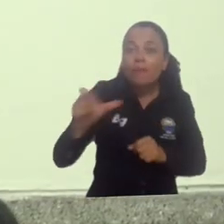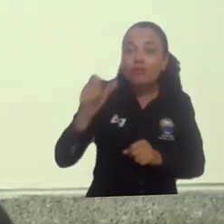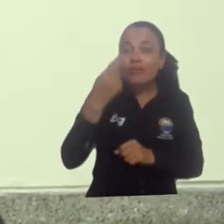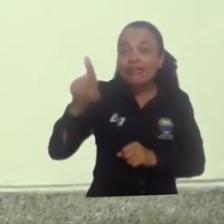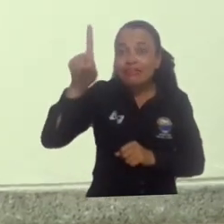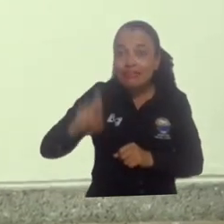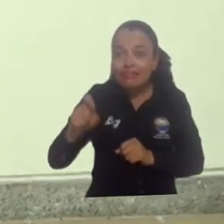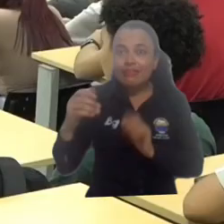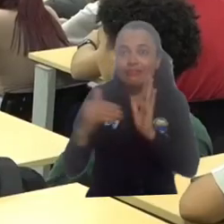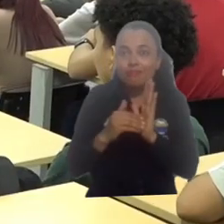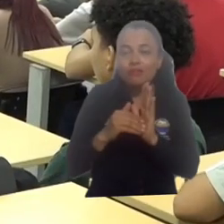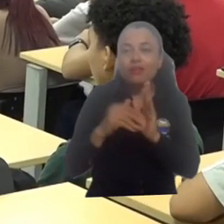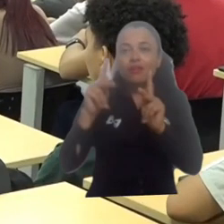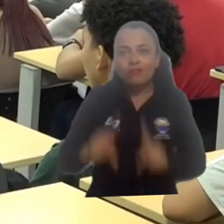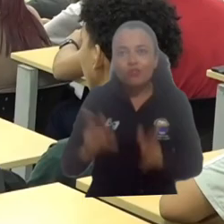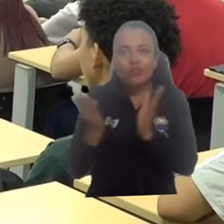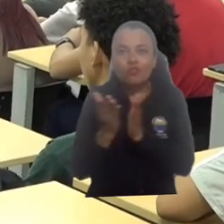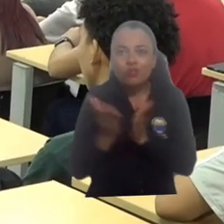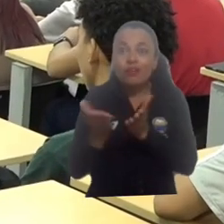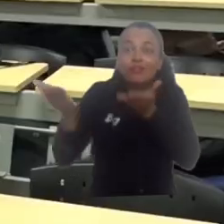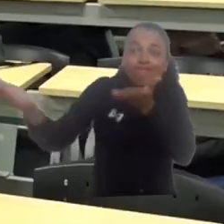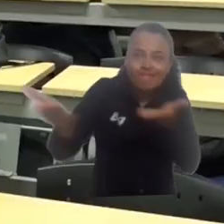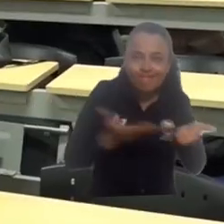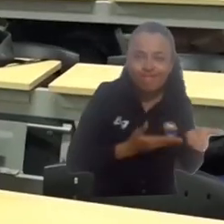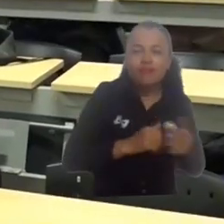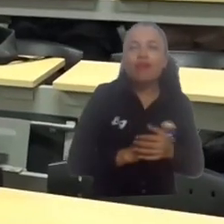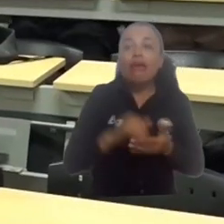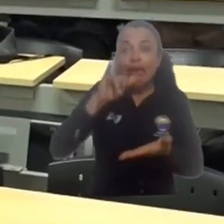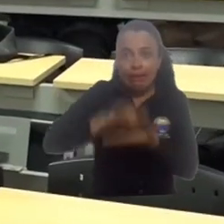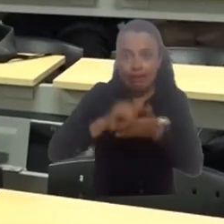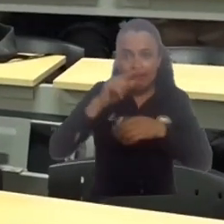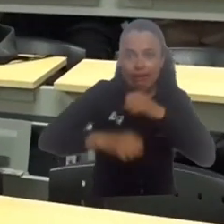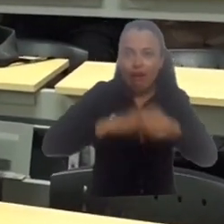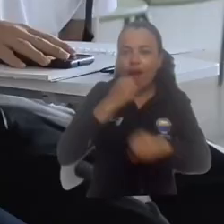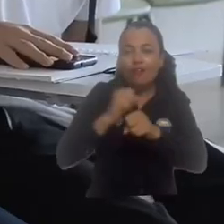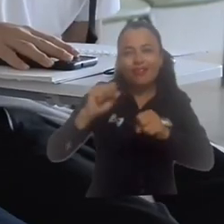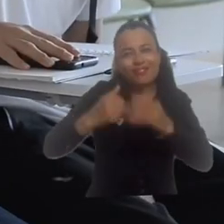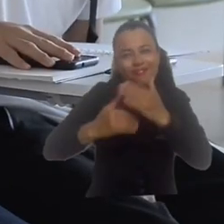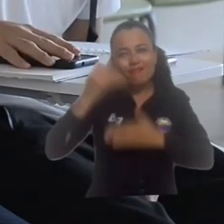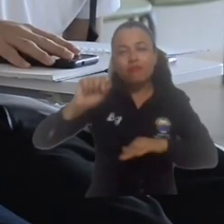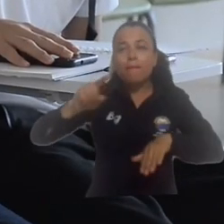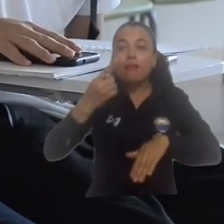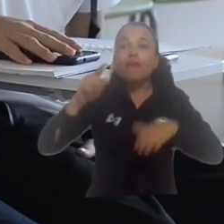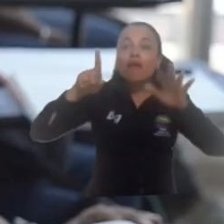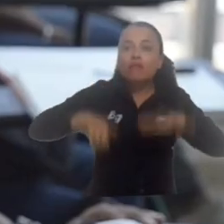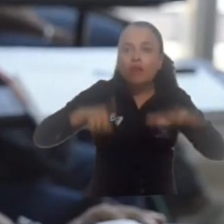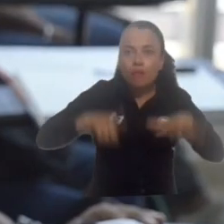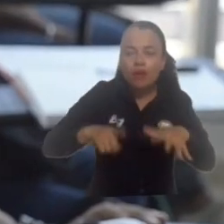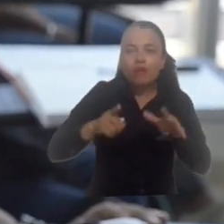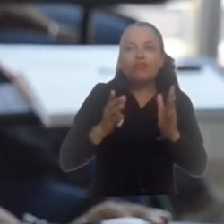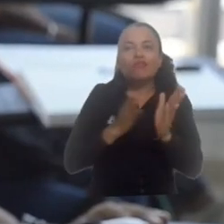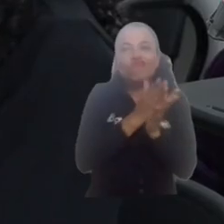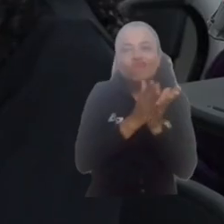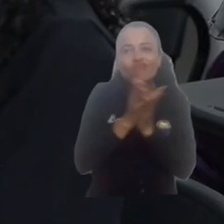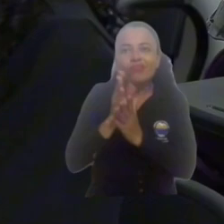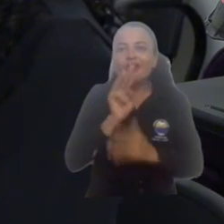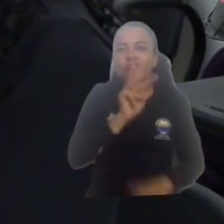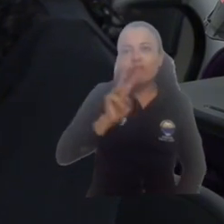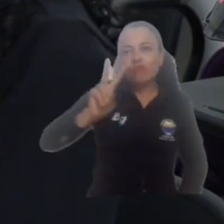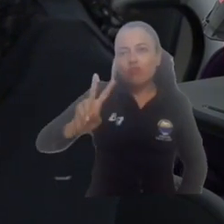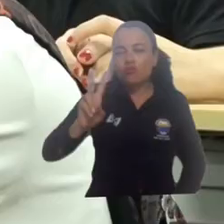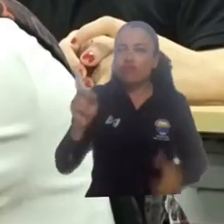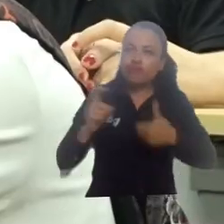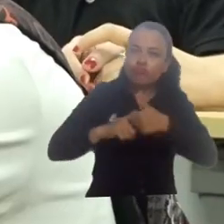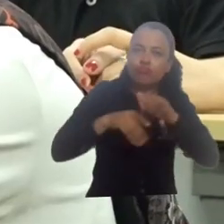la bienvenida a más de 16.000 estudiantes que durante este primer semestre del año cursarán sus estudios superiores en los